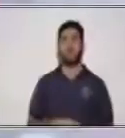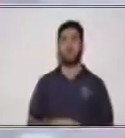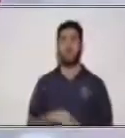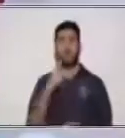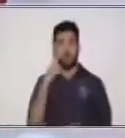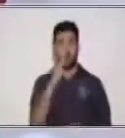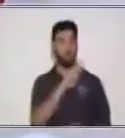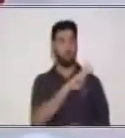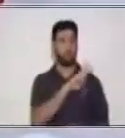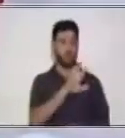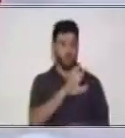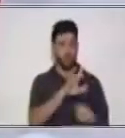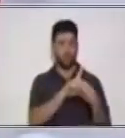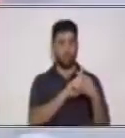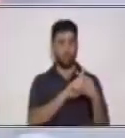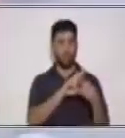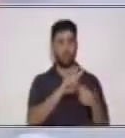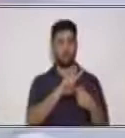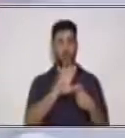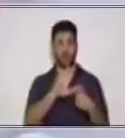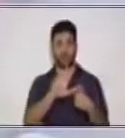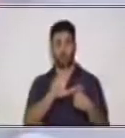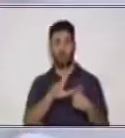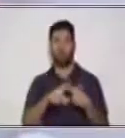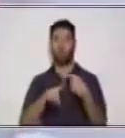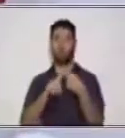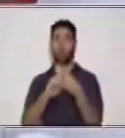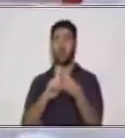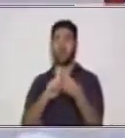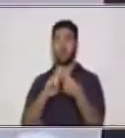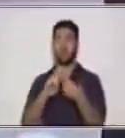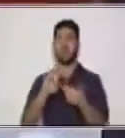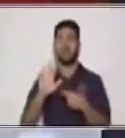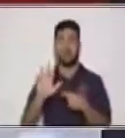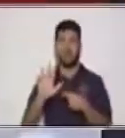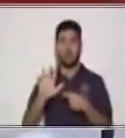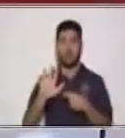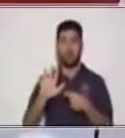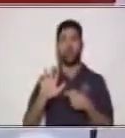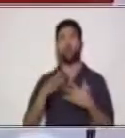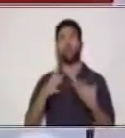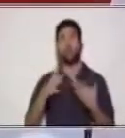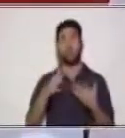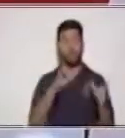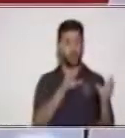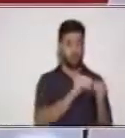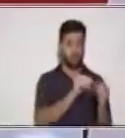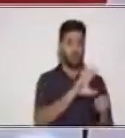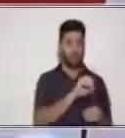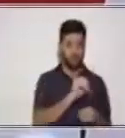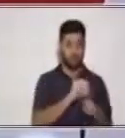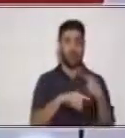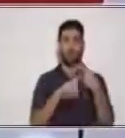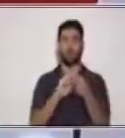más 25, 50. 50 más 25,